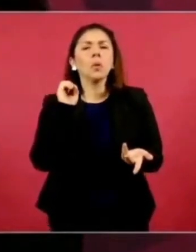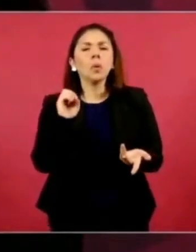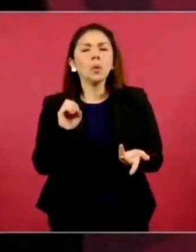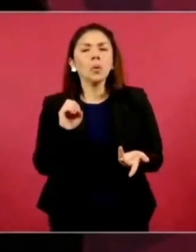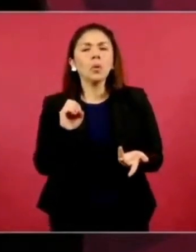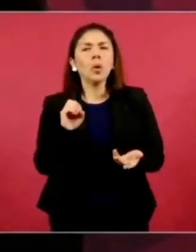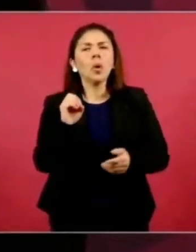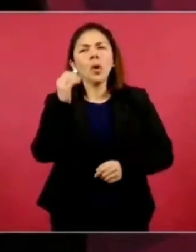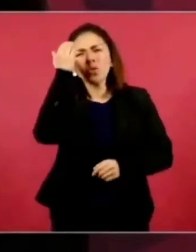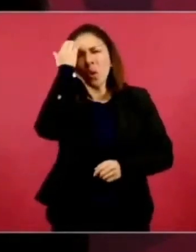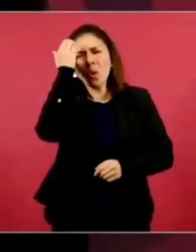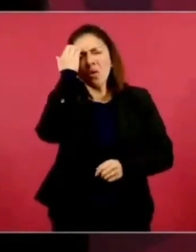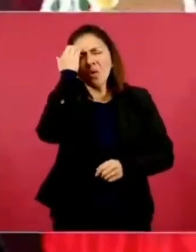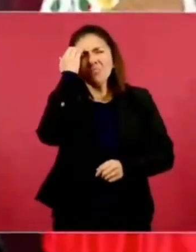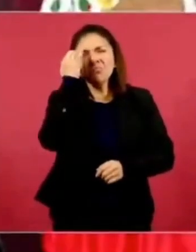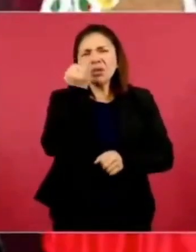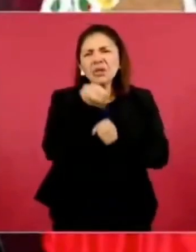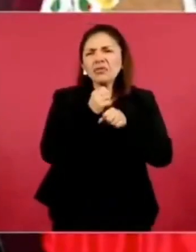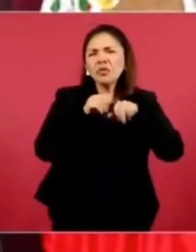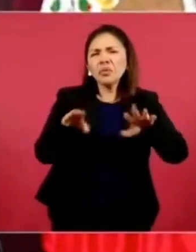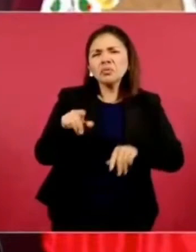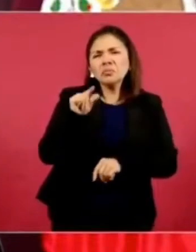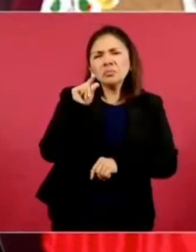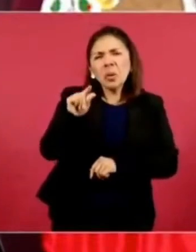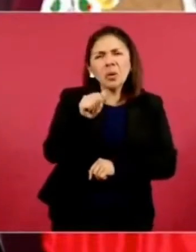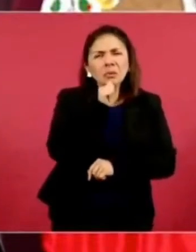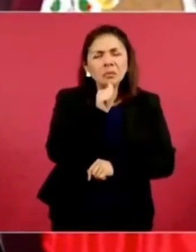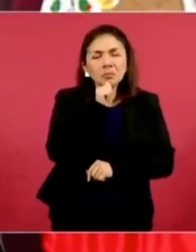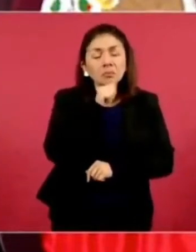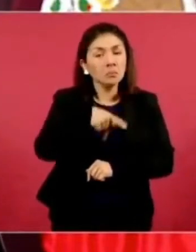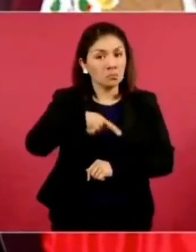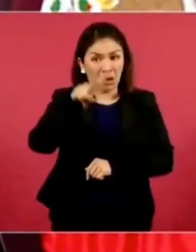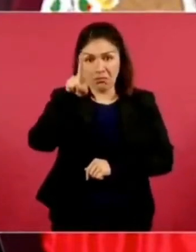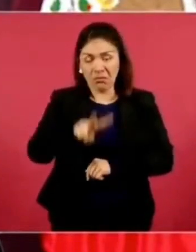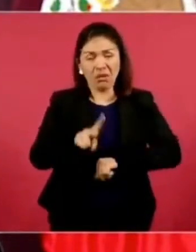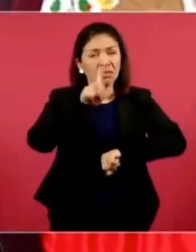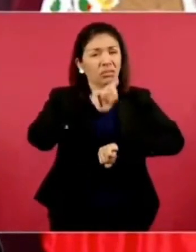se conoce poco, pero todos los días,